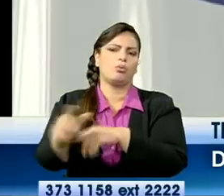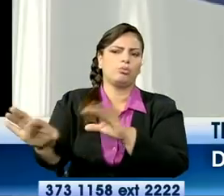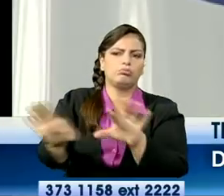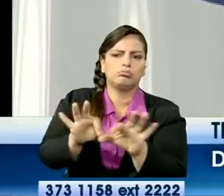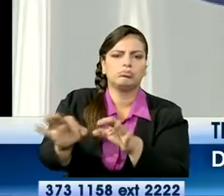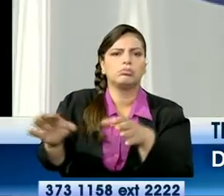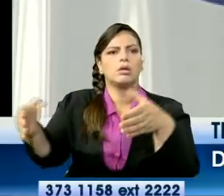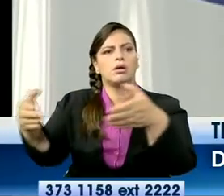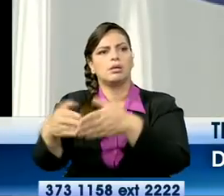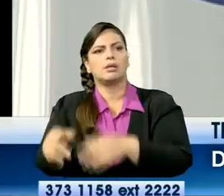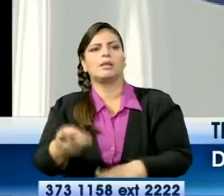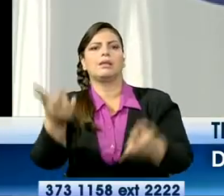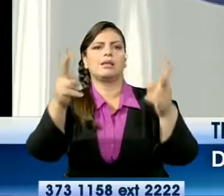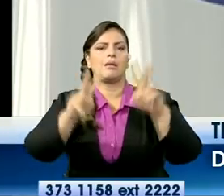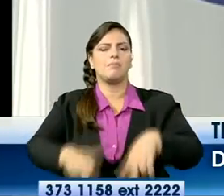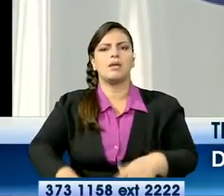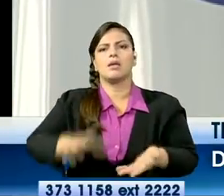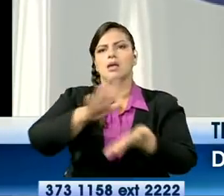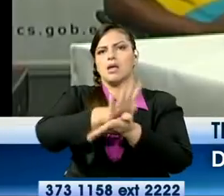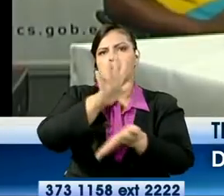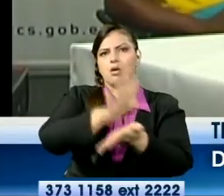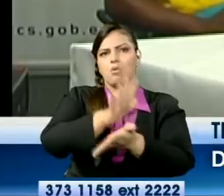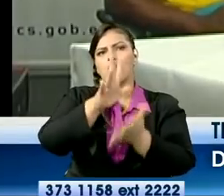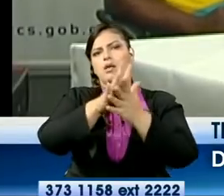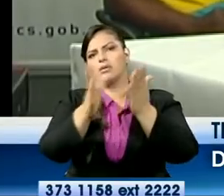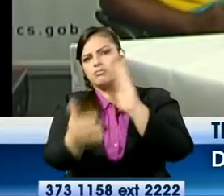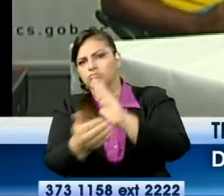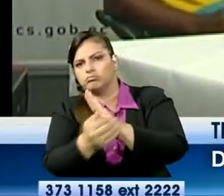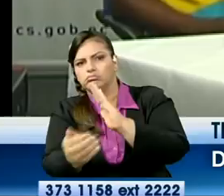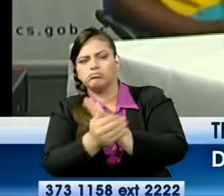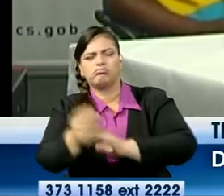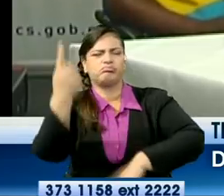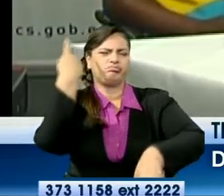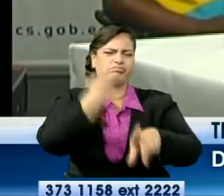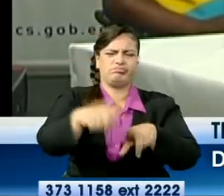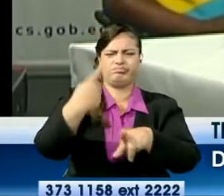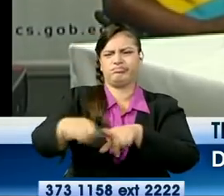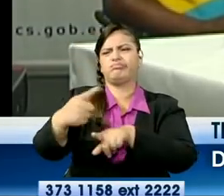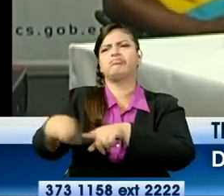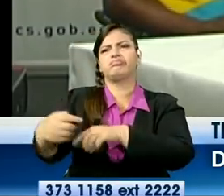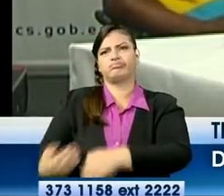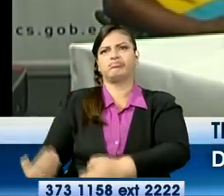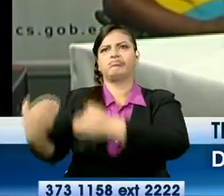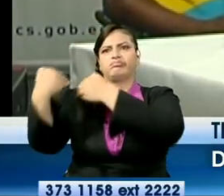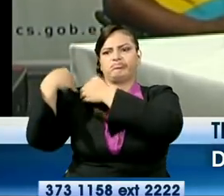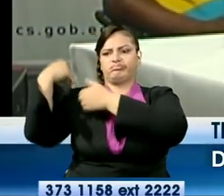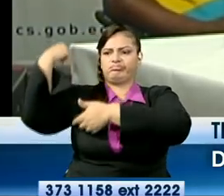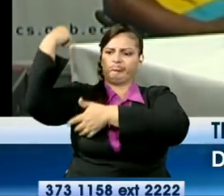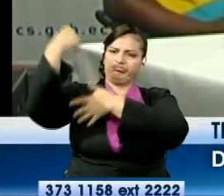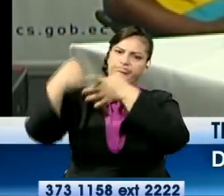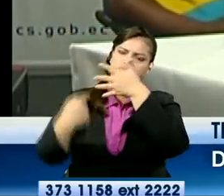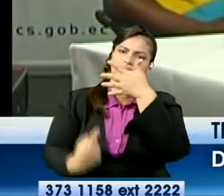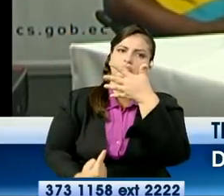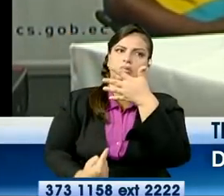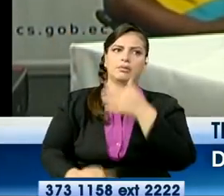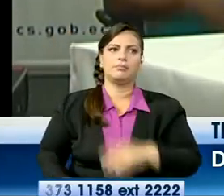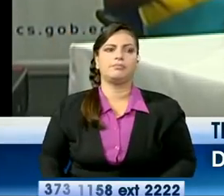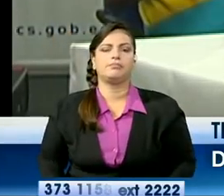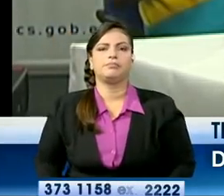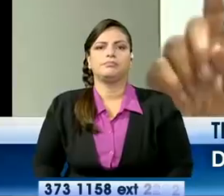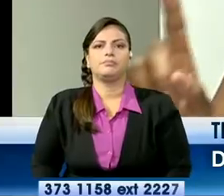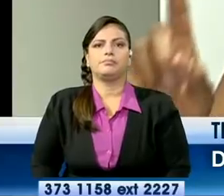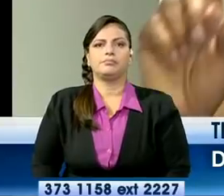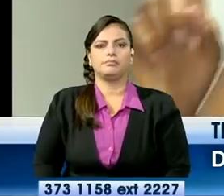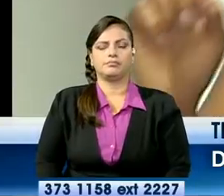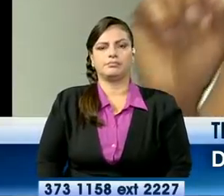observatorios. La presidenta del consejo indicó también que se adelantaron las investigaciones de los casos de corrupción que les fueron